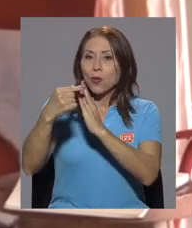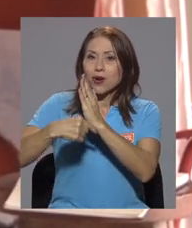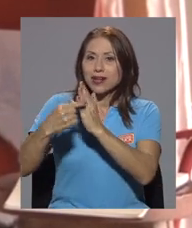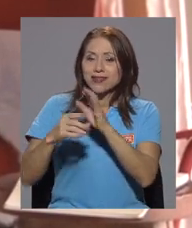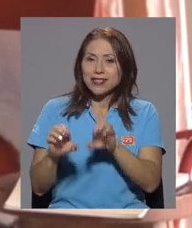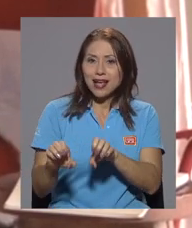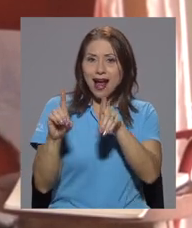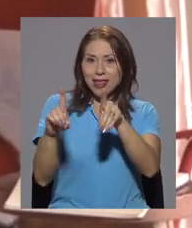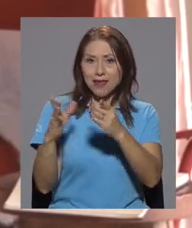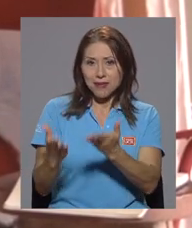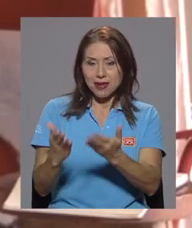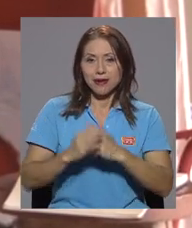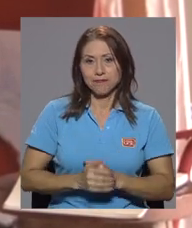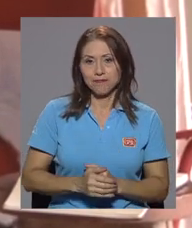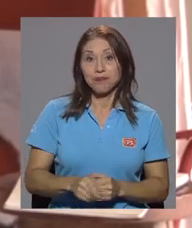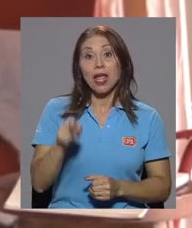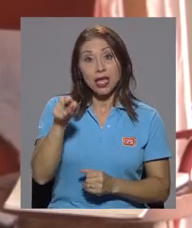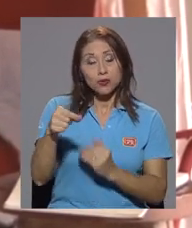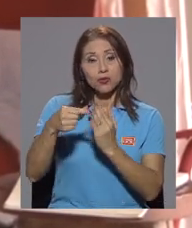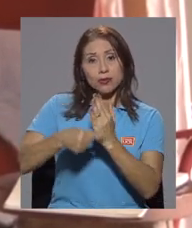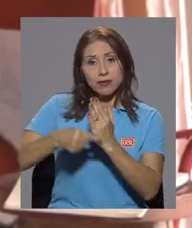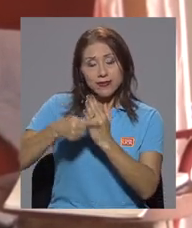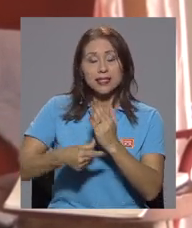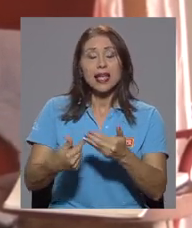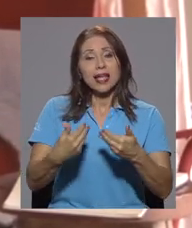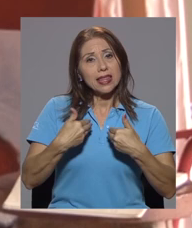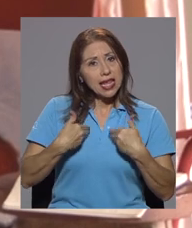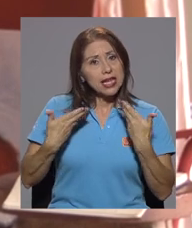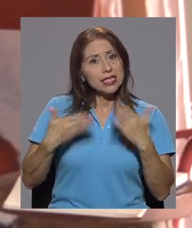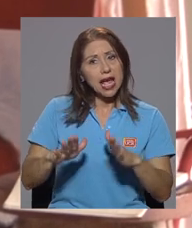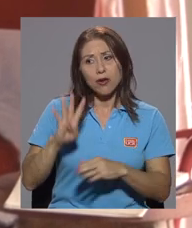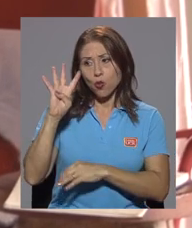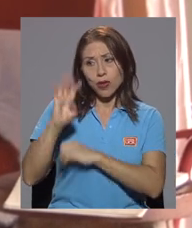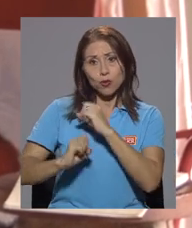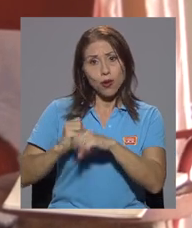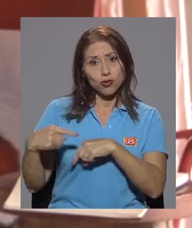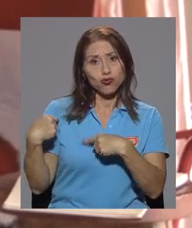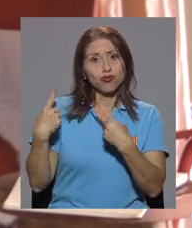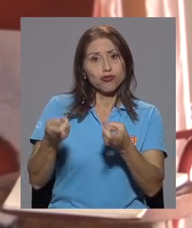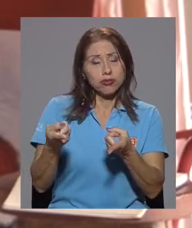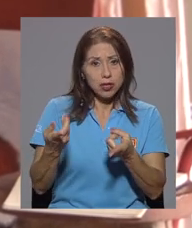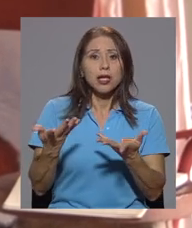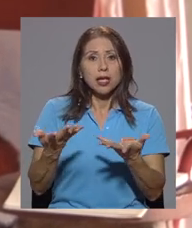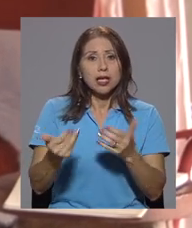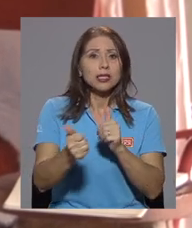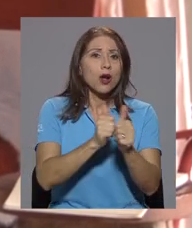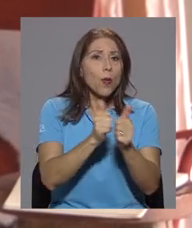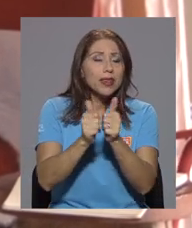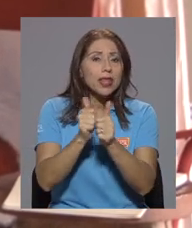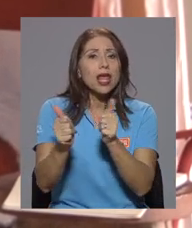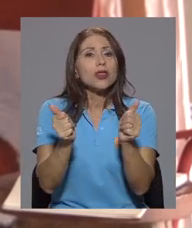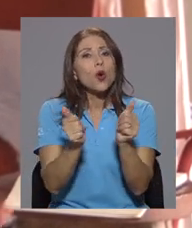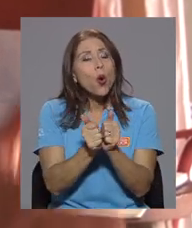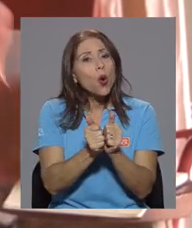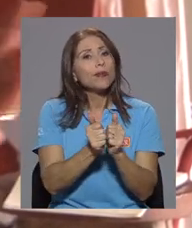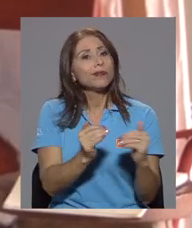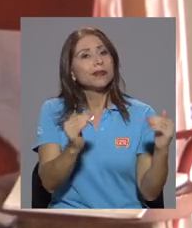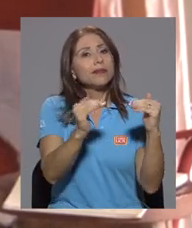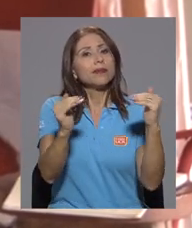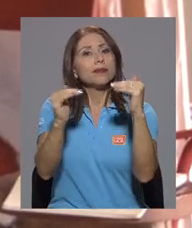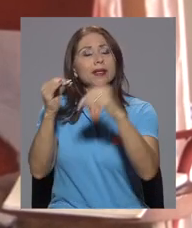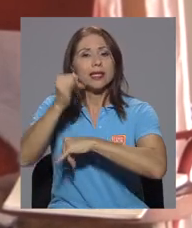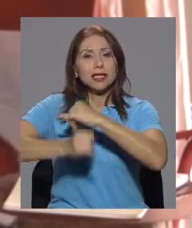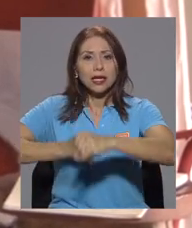académica. Entonces es una revista que tiene ya 4 años de estar compitiendo por índices internacionales y